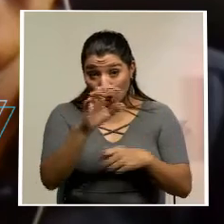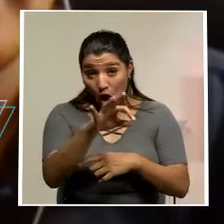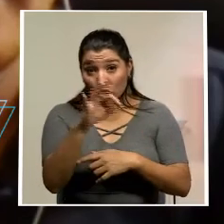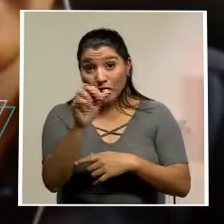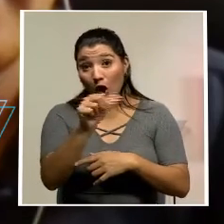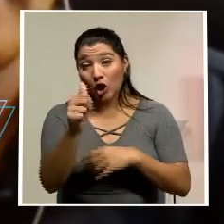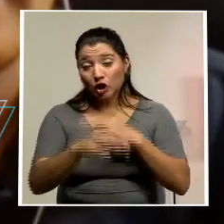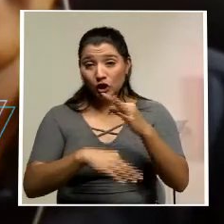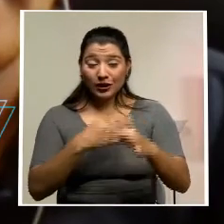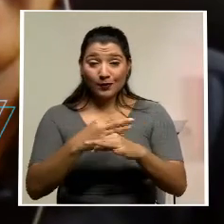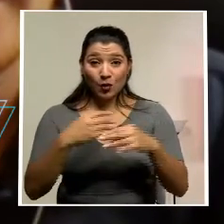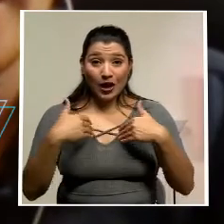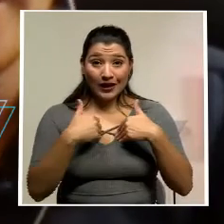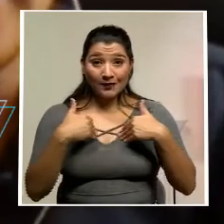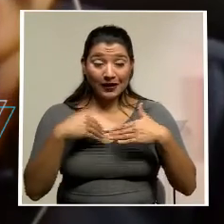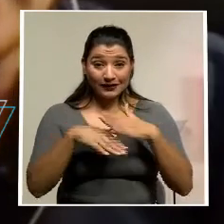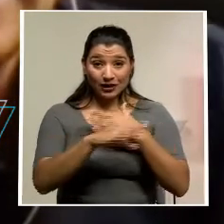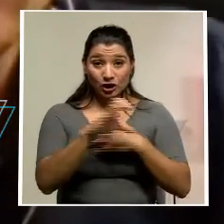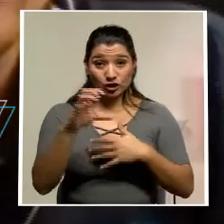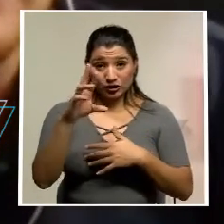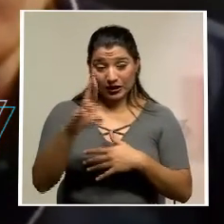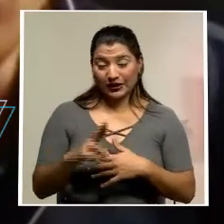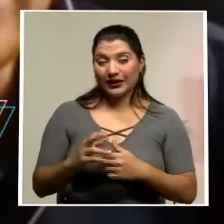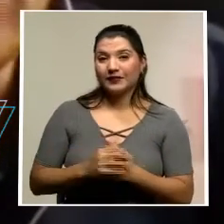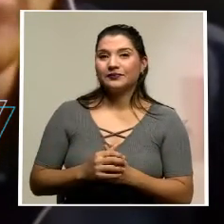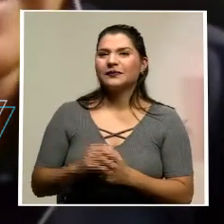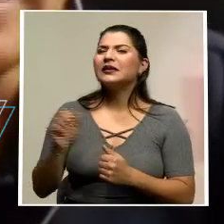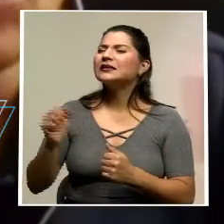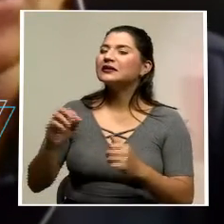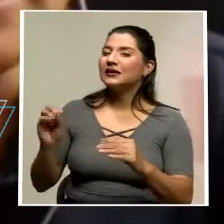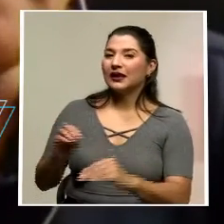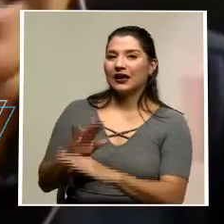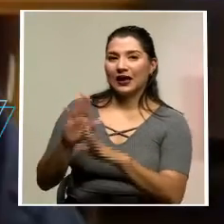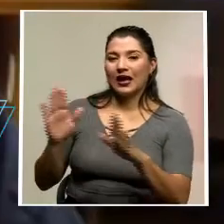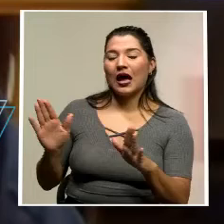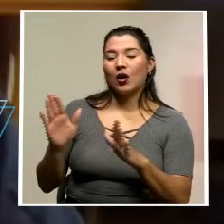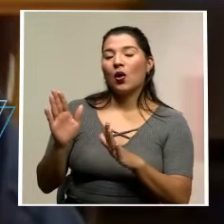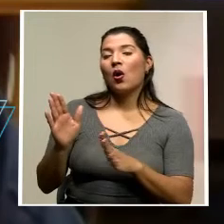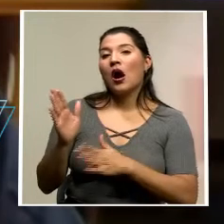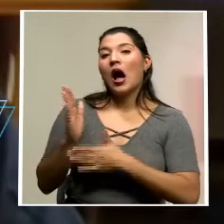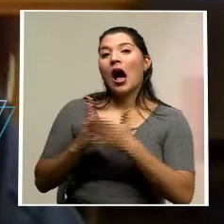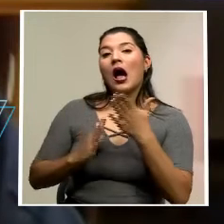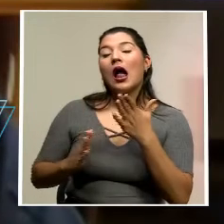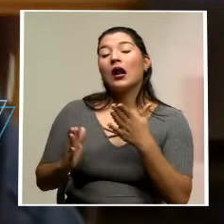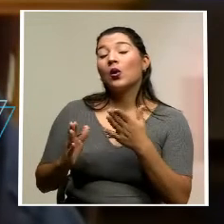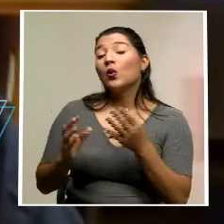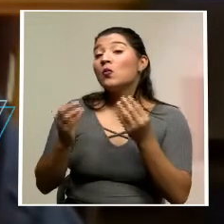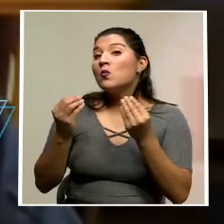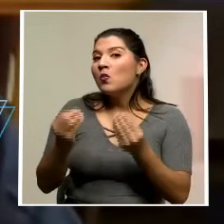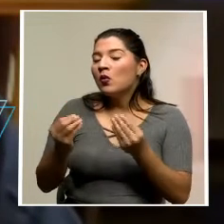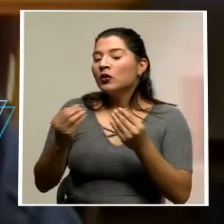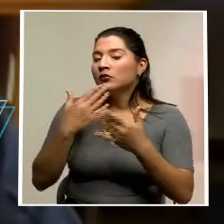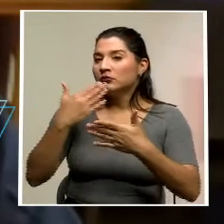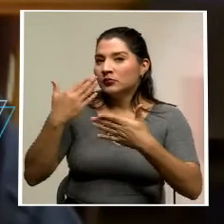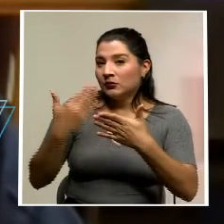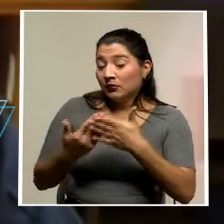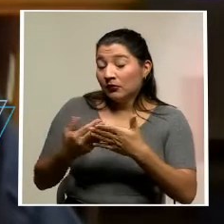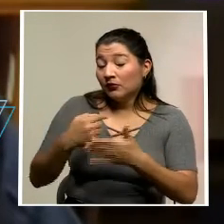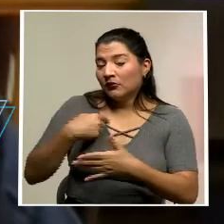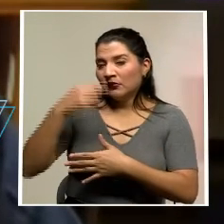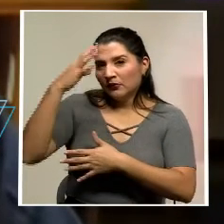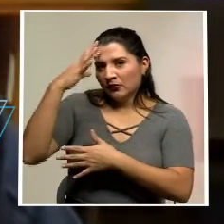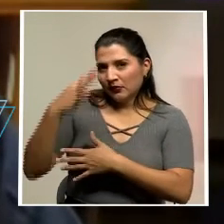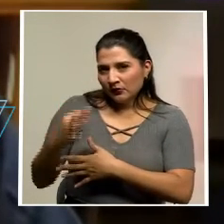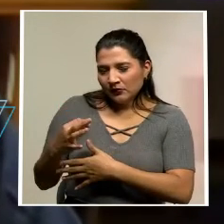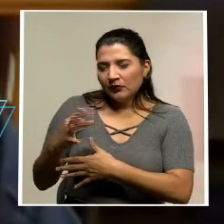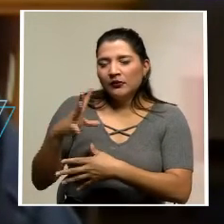Costa Rica. Claro, una de las cosas más exitosas, creo yo,